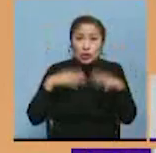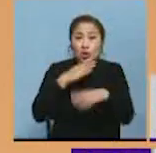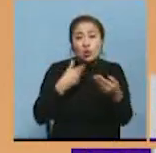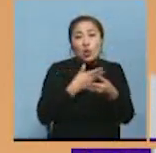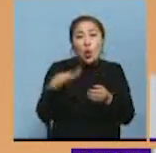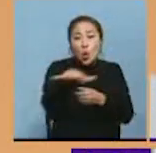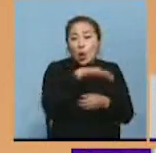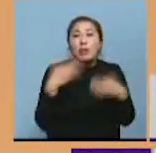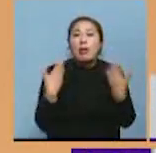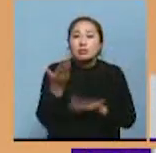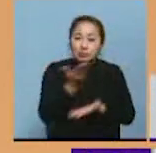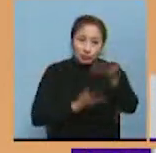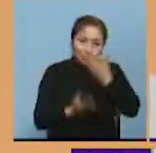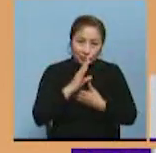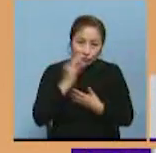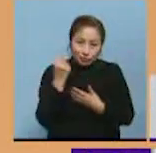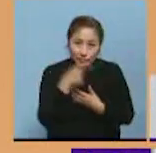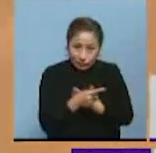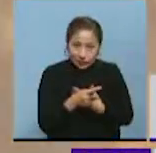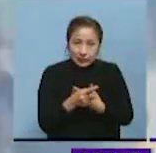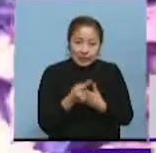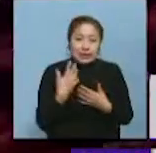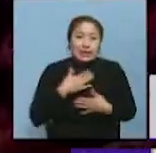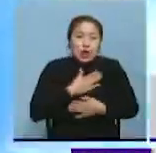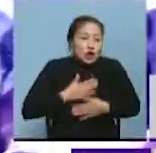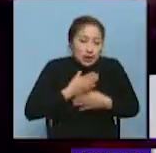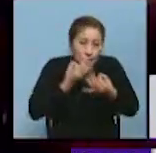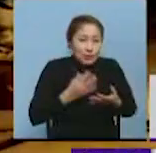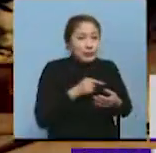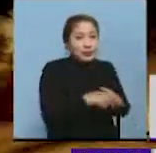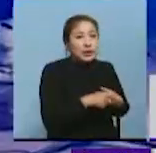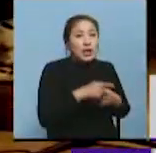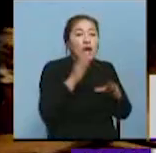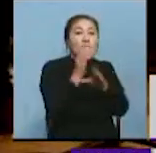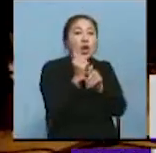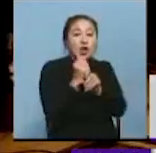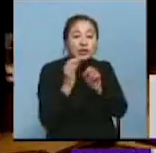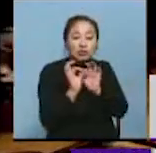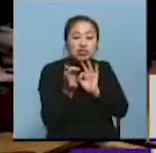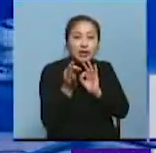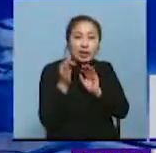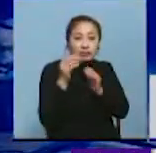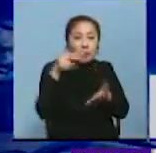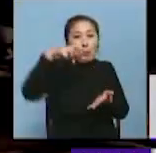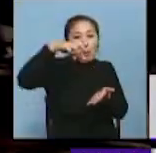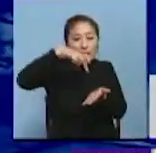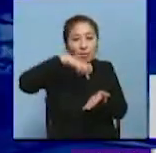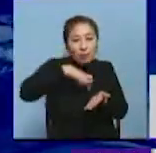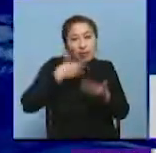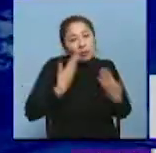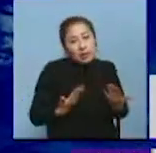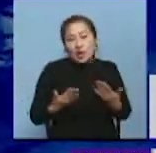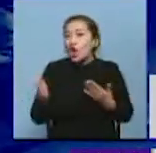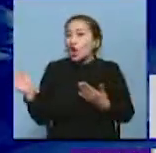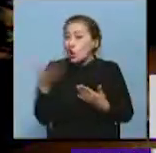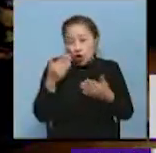para compartir y la verdad que ese es nuestra mayor alegría, ¿no? Además los colectivos que paran ahí cerquita, están, ¿no?, ahí cerca todos, así que bueno. Todo a